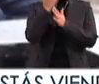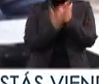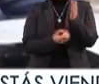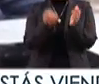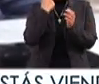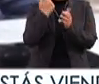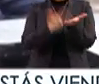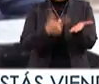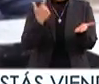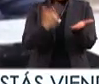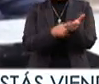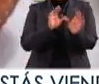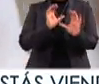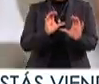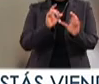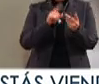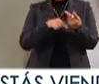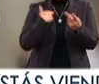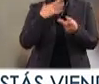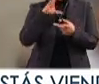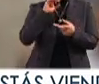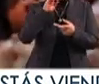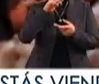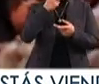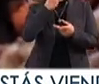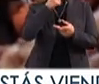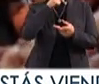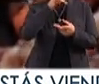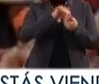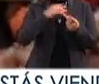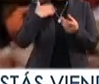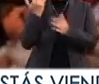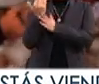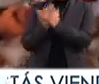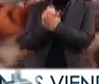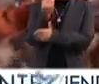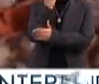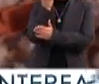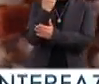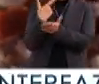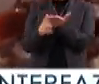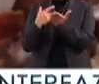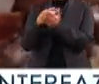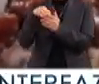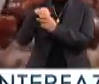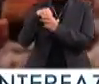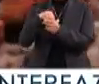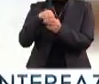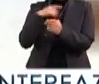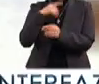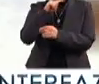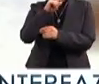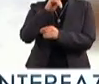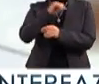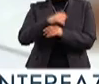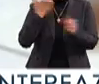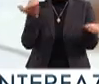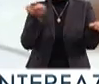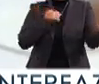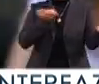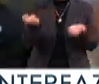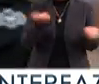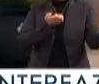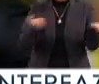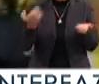alimentos con alto contenido calórico y de carbohidratos disminuir los alimentos altos en grasas saturadas y trans realizar actividad